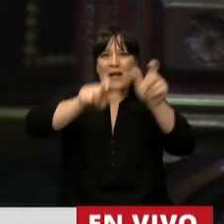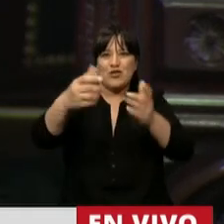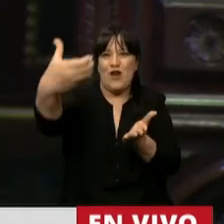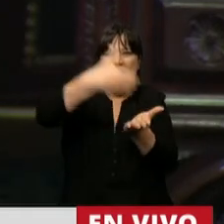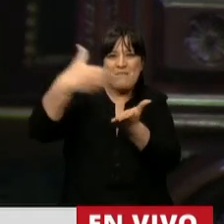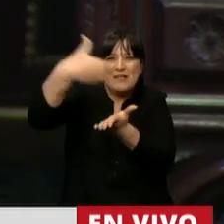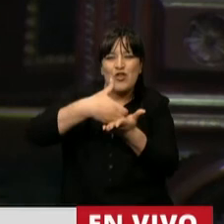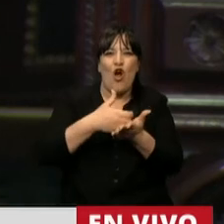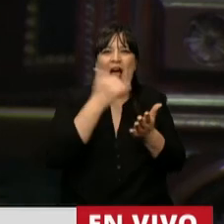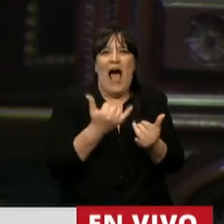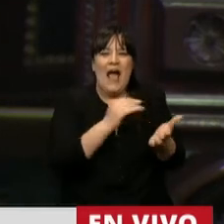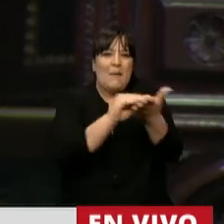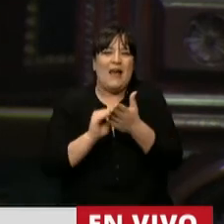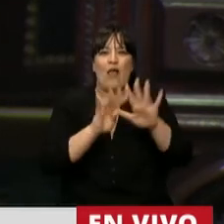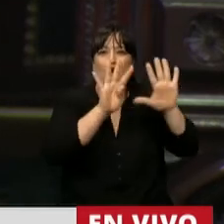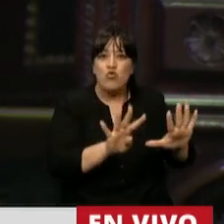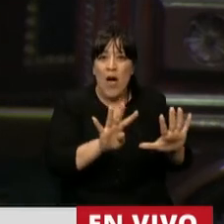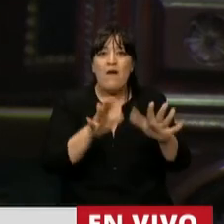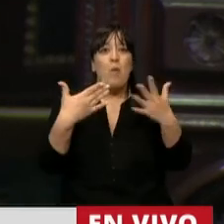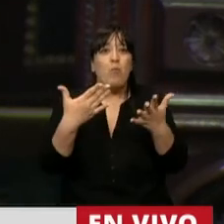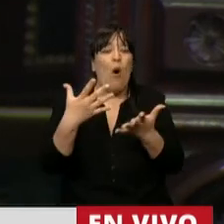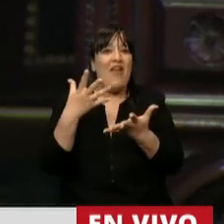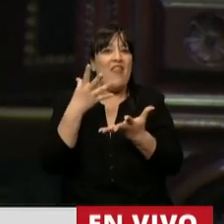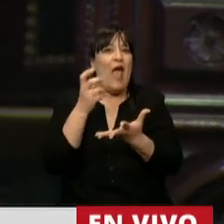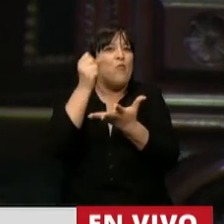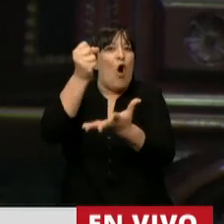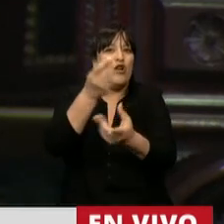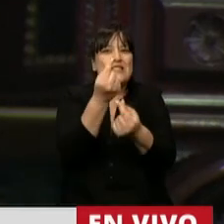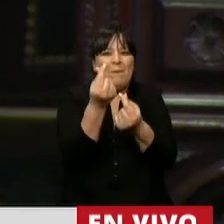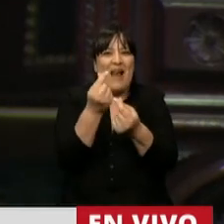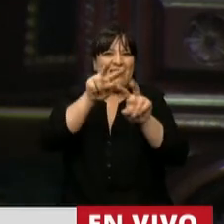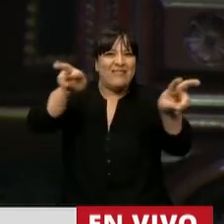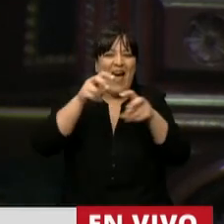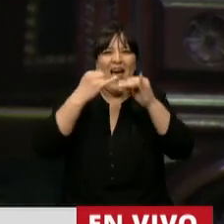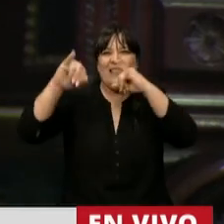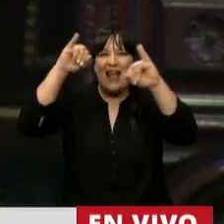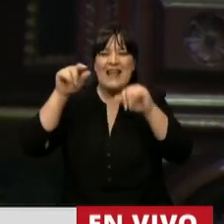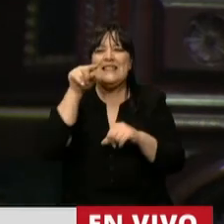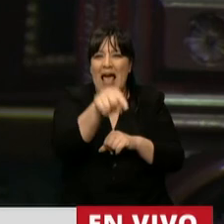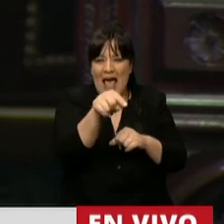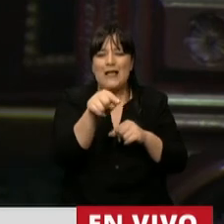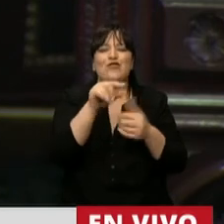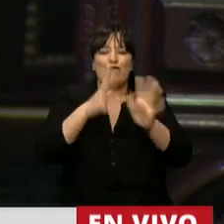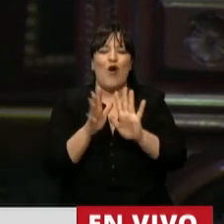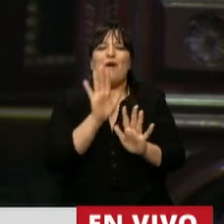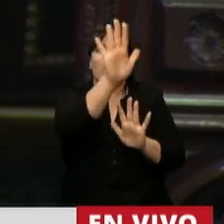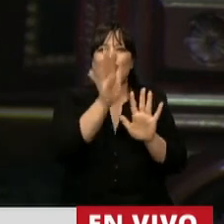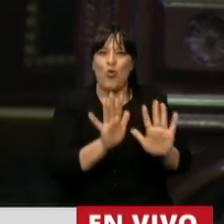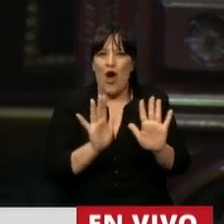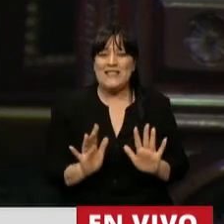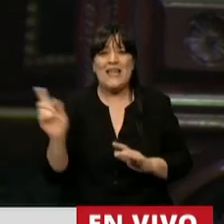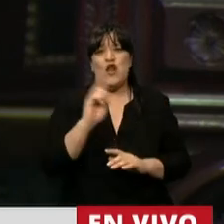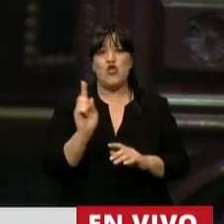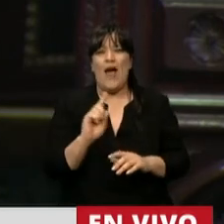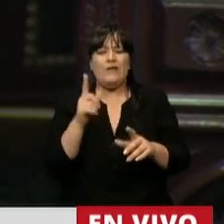tiene 9 empleados y que cotiza en bolsa. Eso es lo que nosotros venimos a promover con esta industria del futuro. Ese no